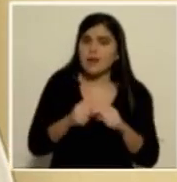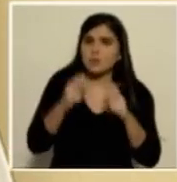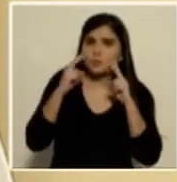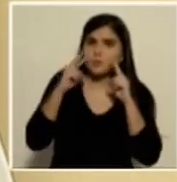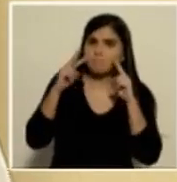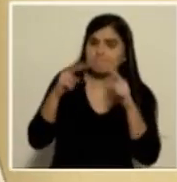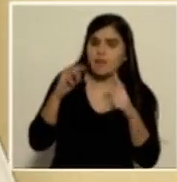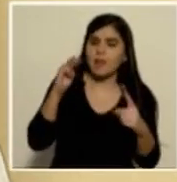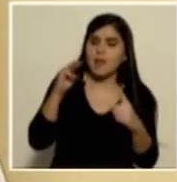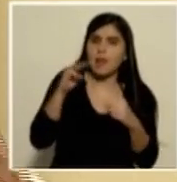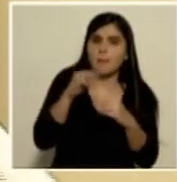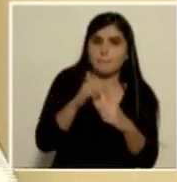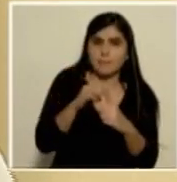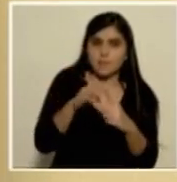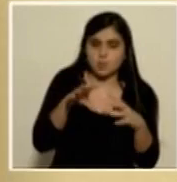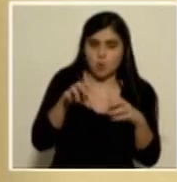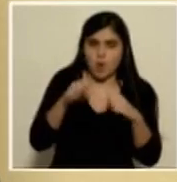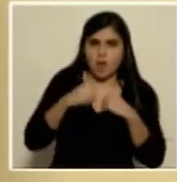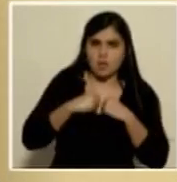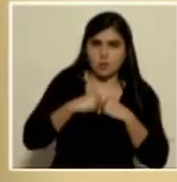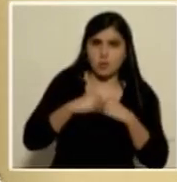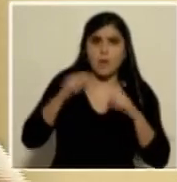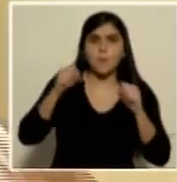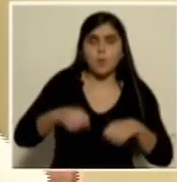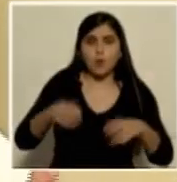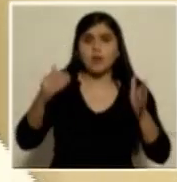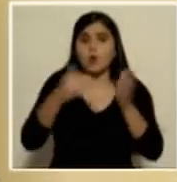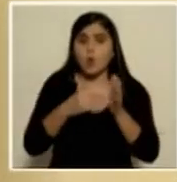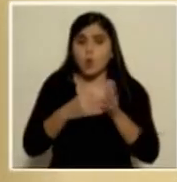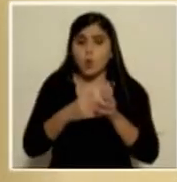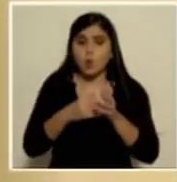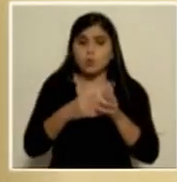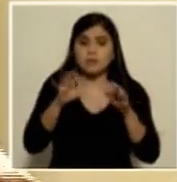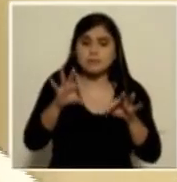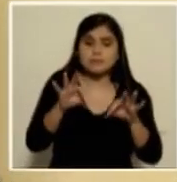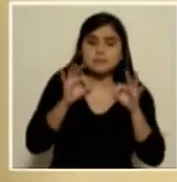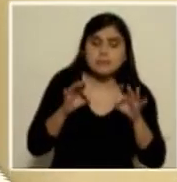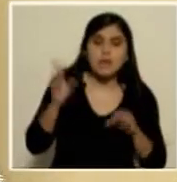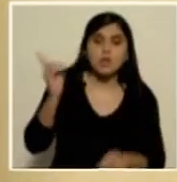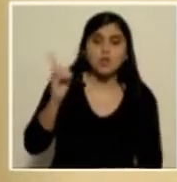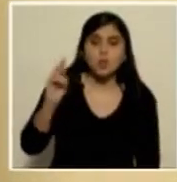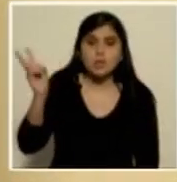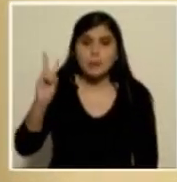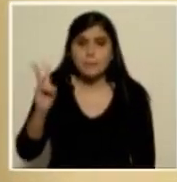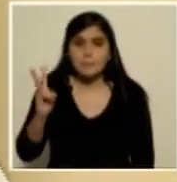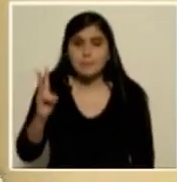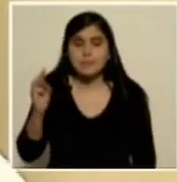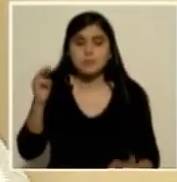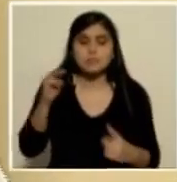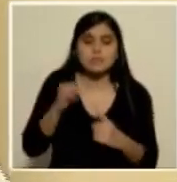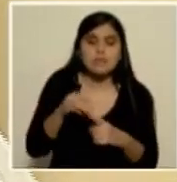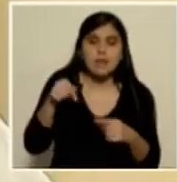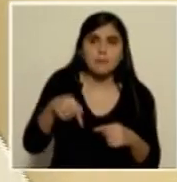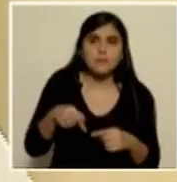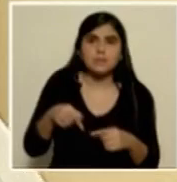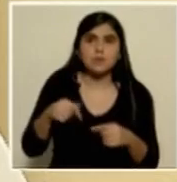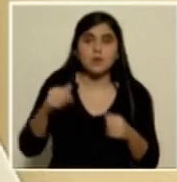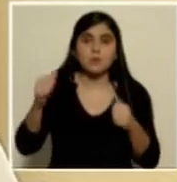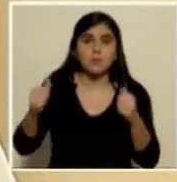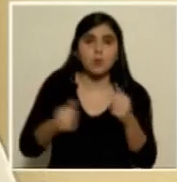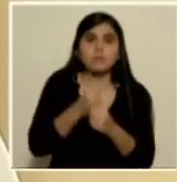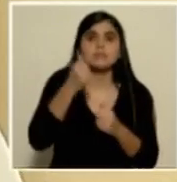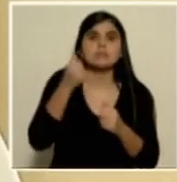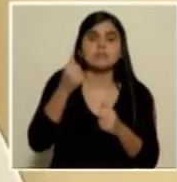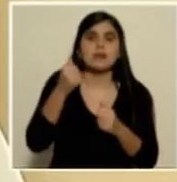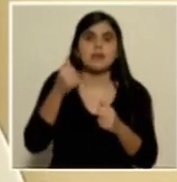señor presidente, de poder recuperar el rastro y de ganarle al menos unas cuantas semanas a esa tasa de aceleración